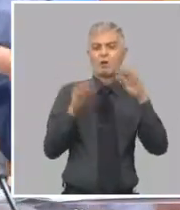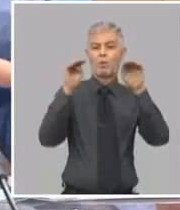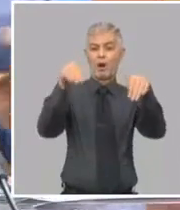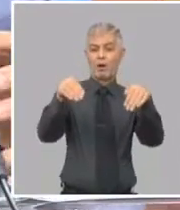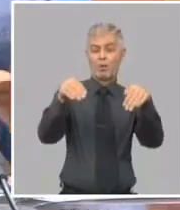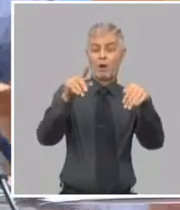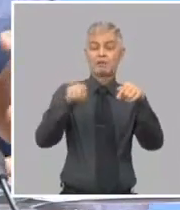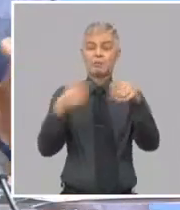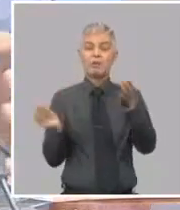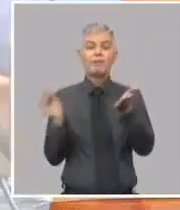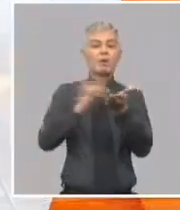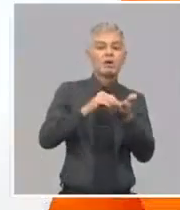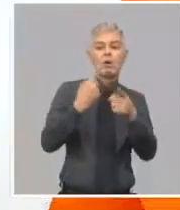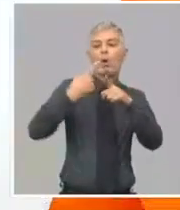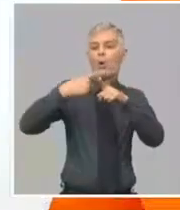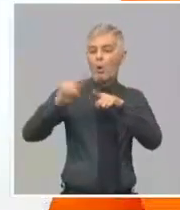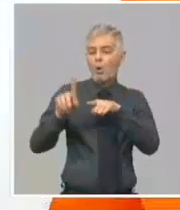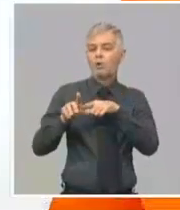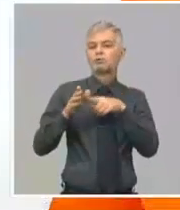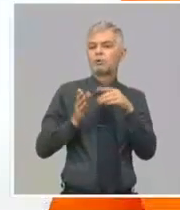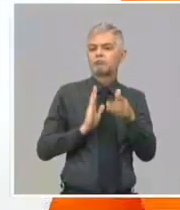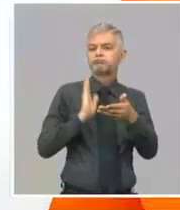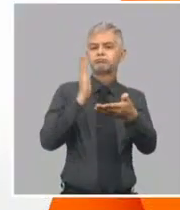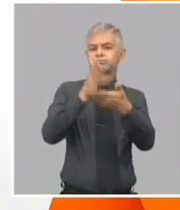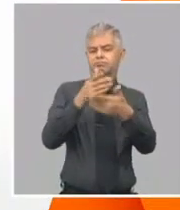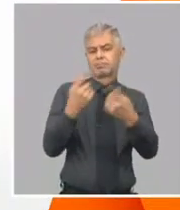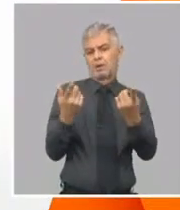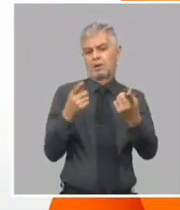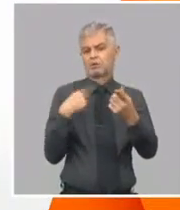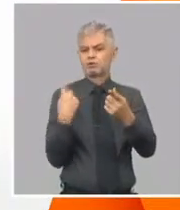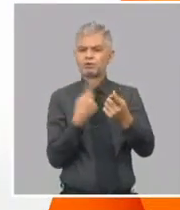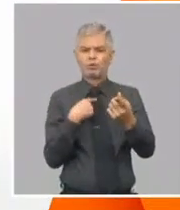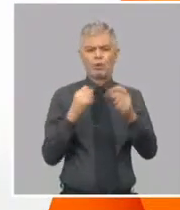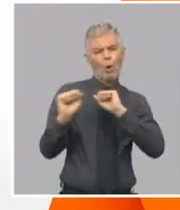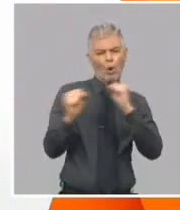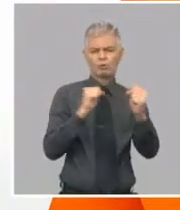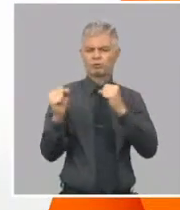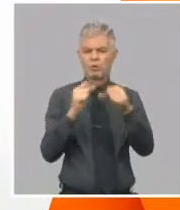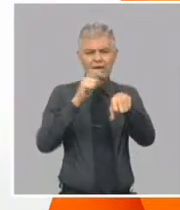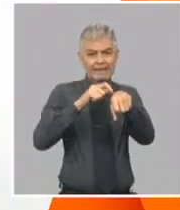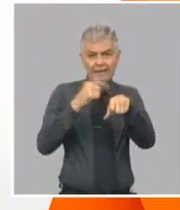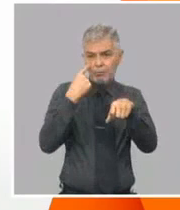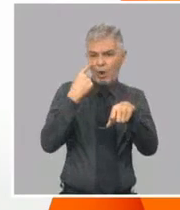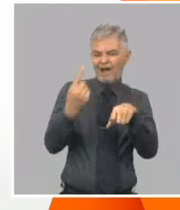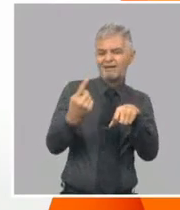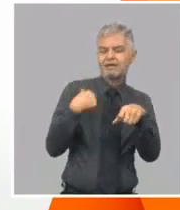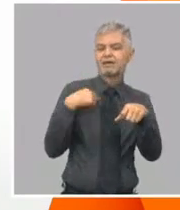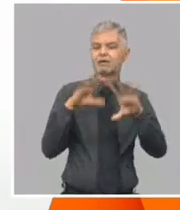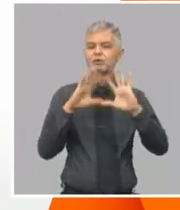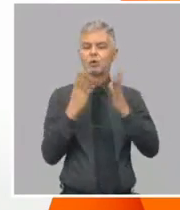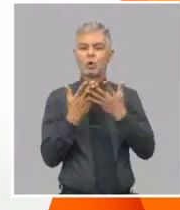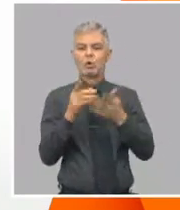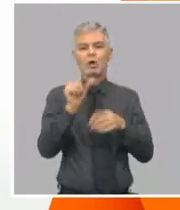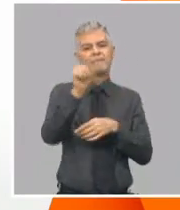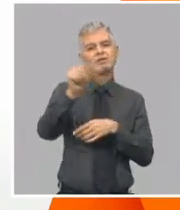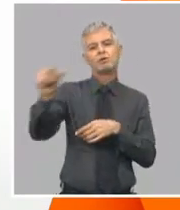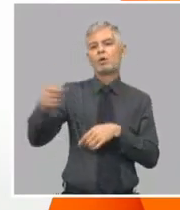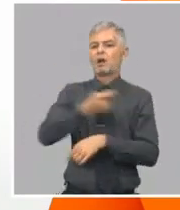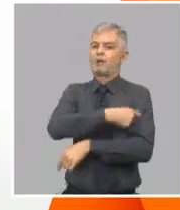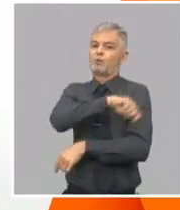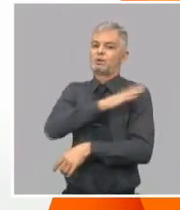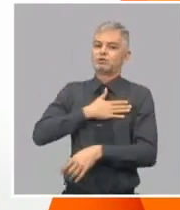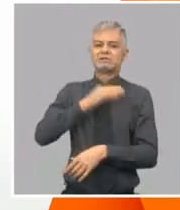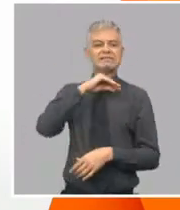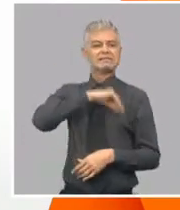incorporar algunos viajes e hicimos un monitoreo en tiempo real de lo que iba sucediendo para garantizar la mayor satisfacción de la